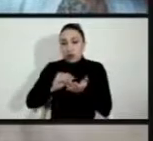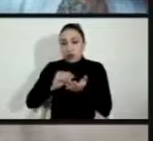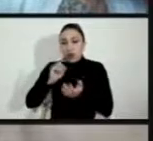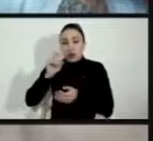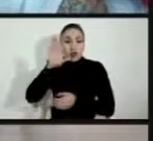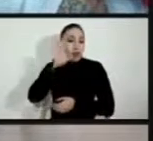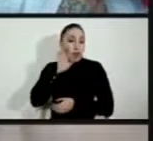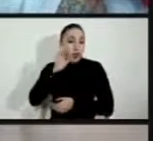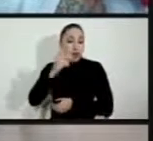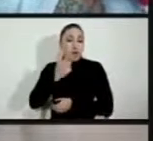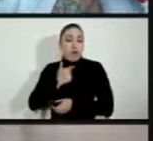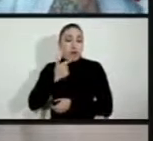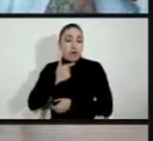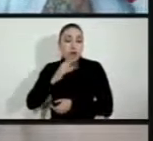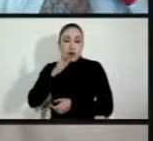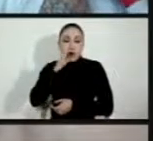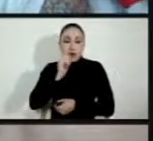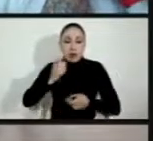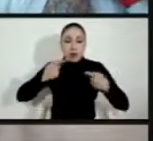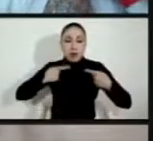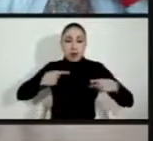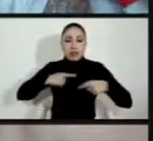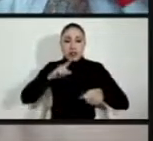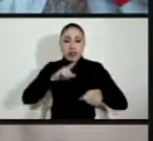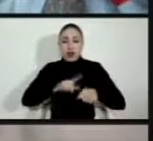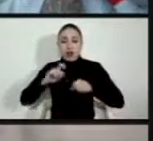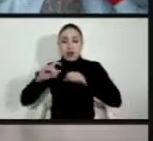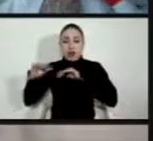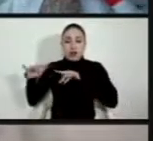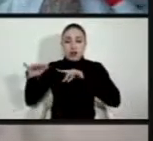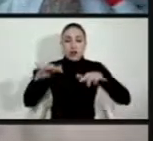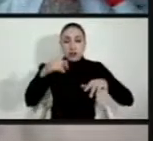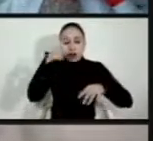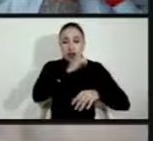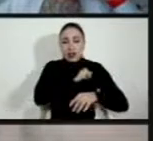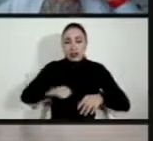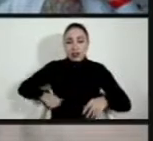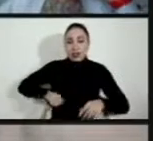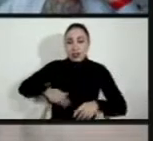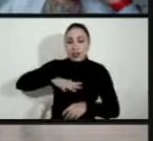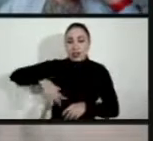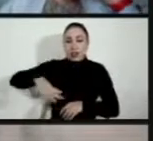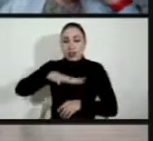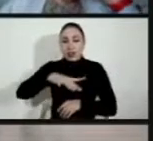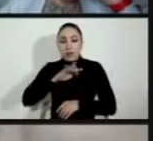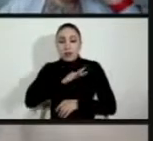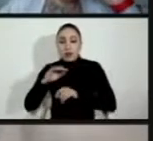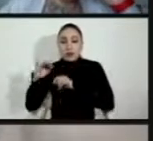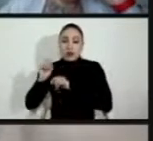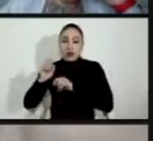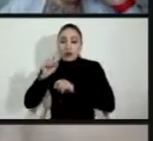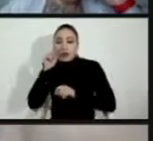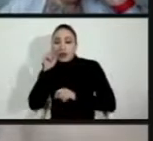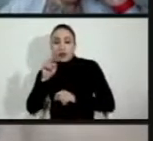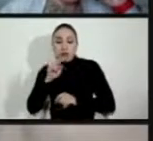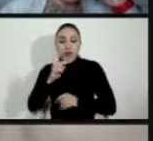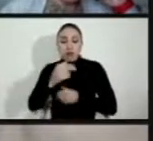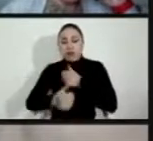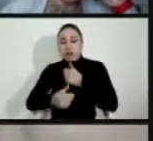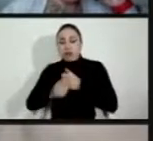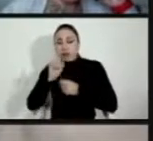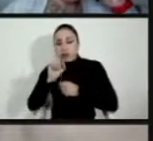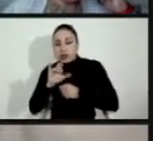del empleo en todas las alcaldías de forma presencial. Por lo pronto que vaya avanzando ante esta crisis de desempleo,